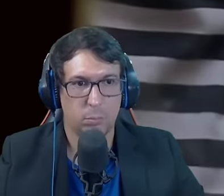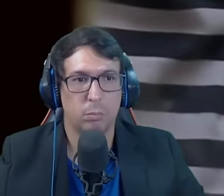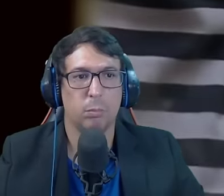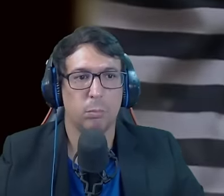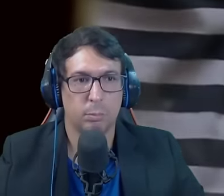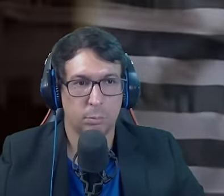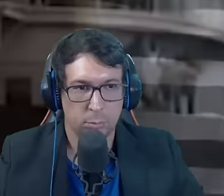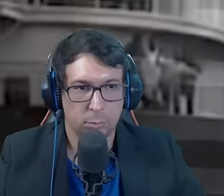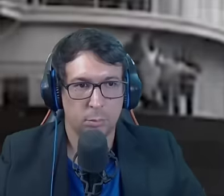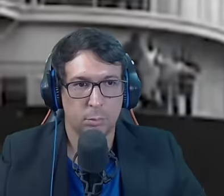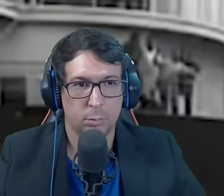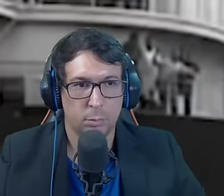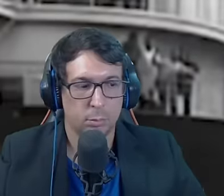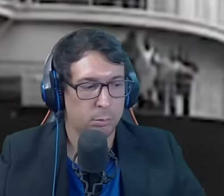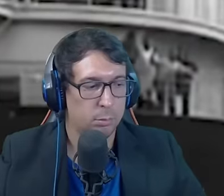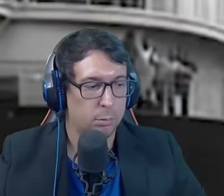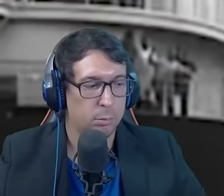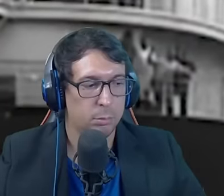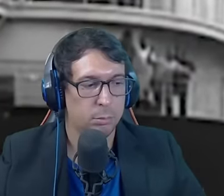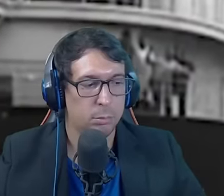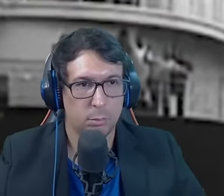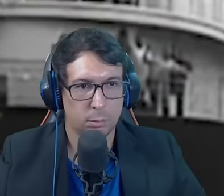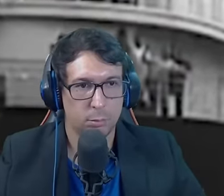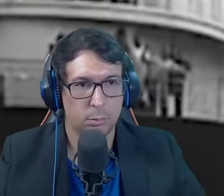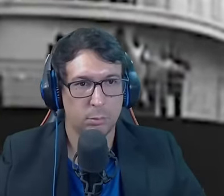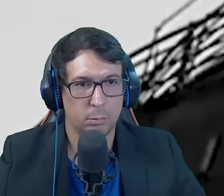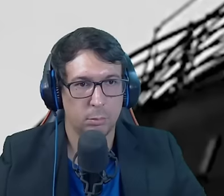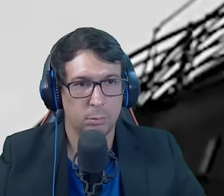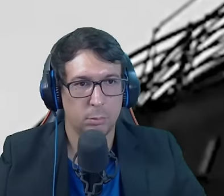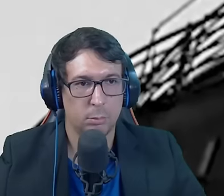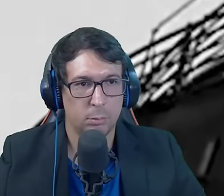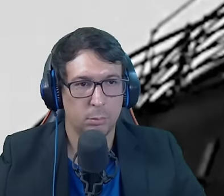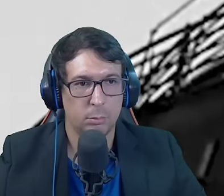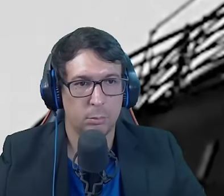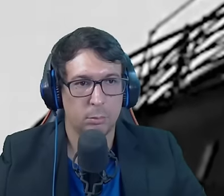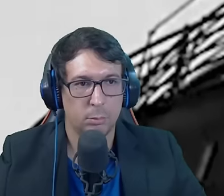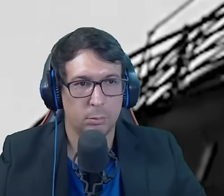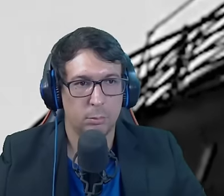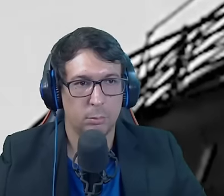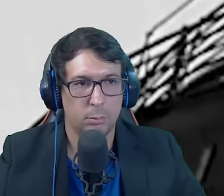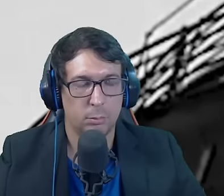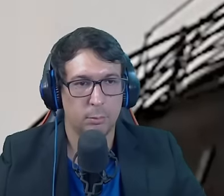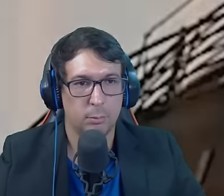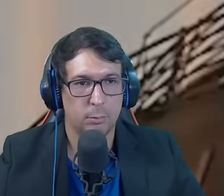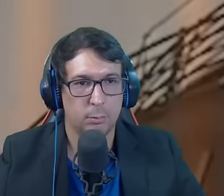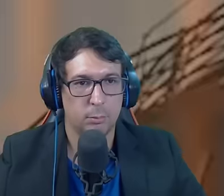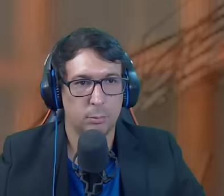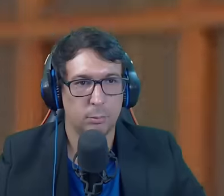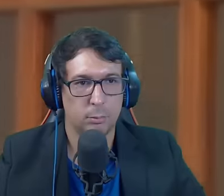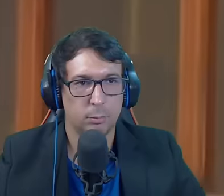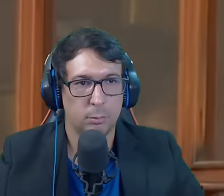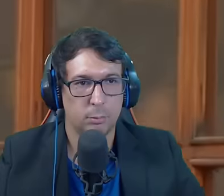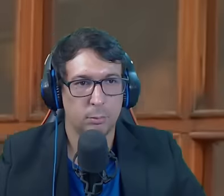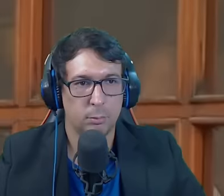condecorada por la Universidad de Chile estos días, venía en ese barco. Septiembre de 1939, con 16 años por